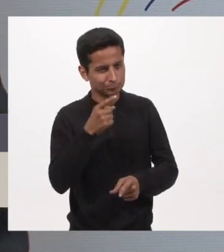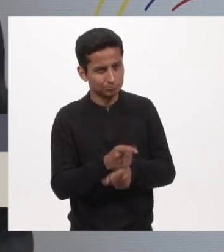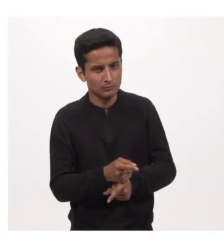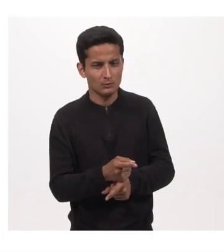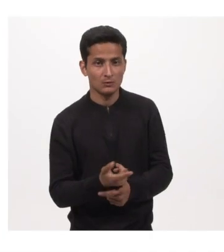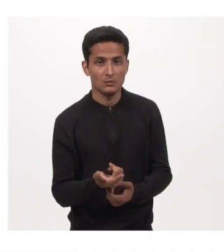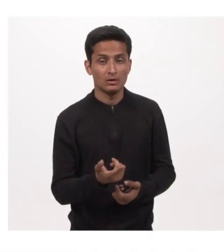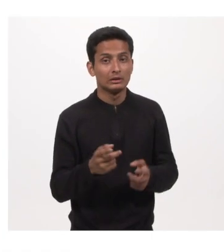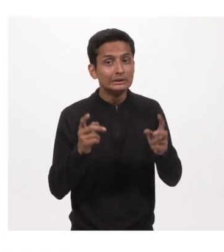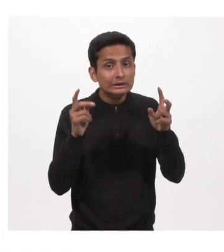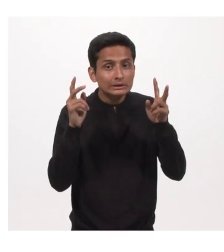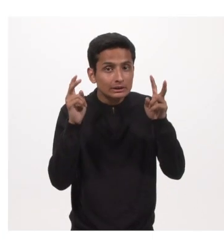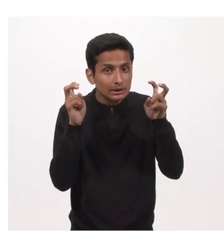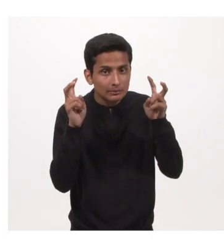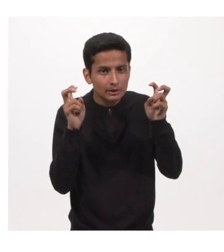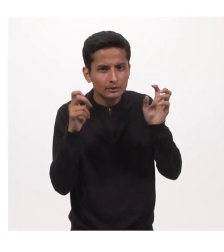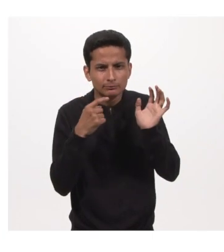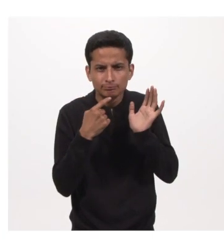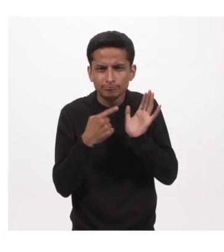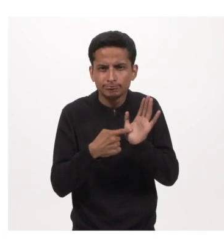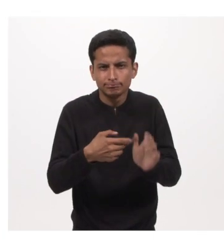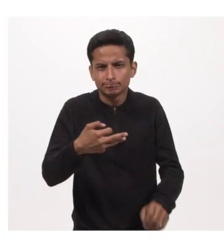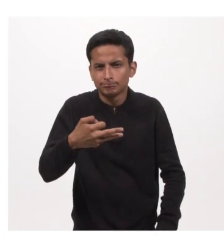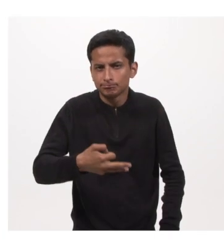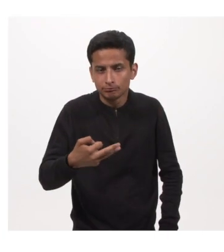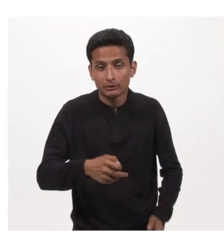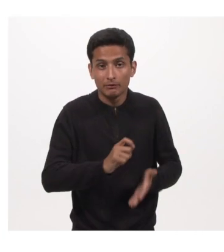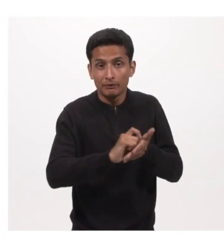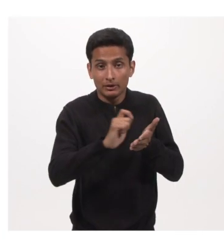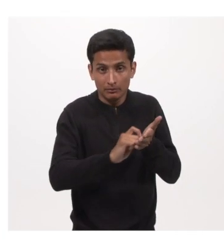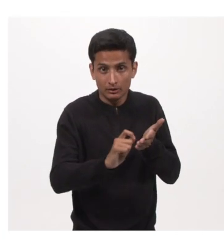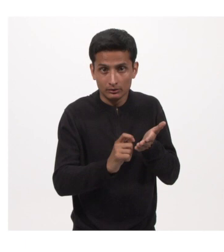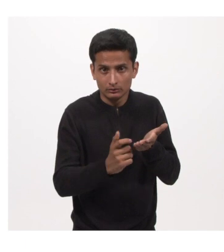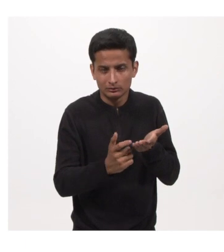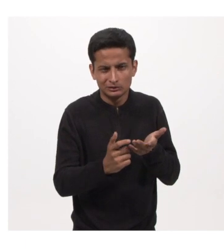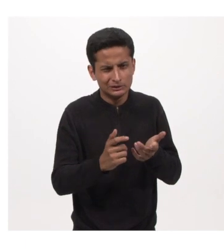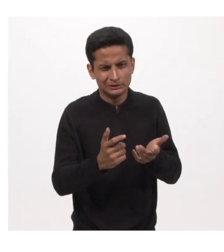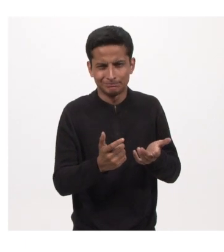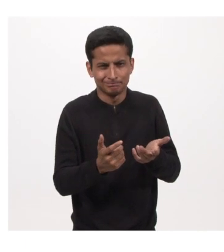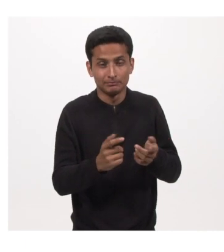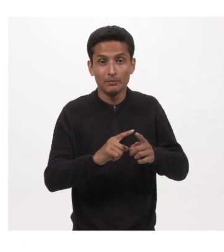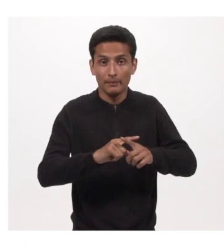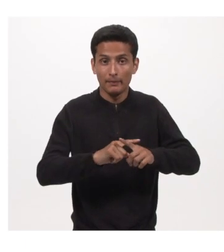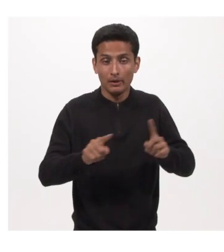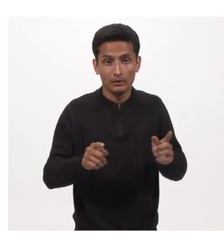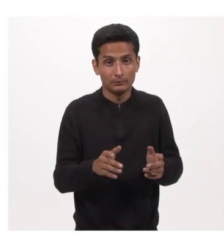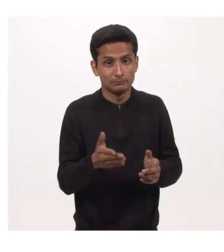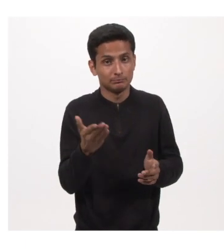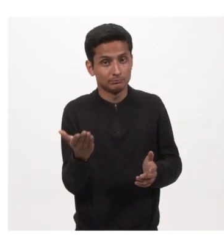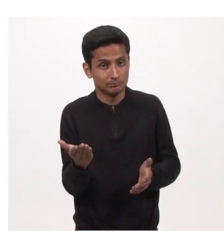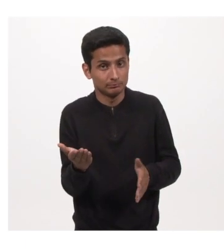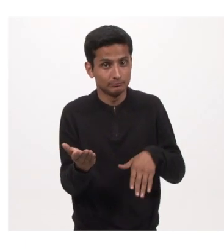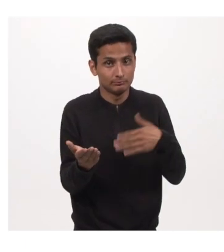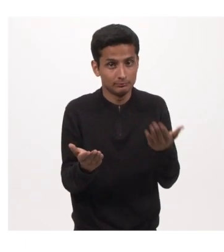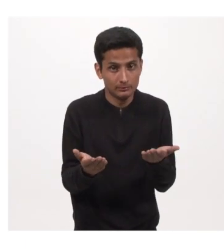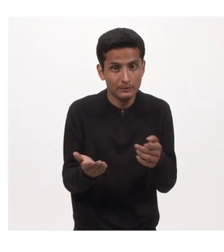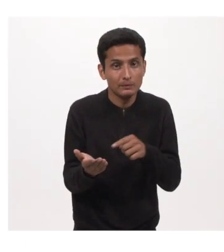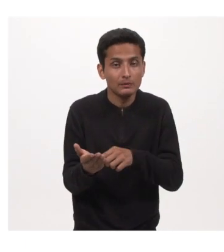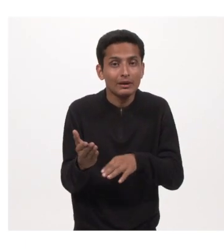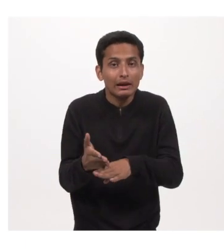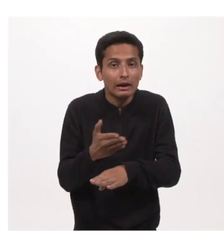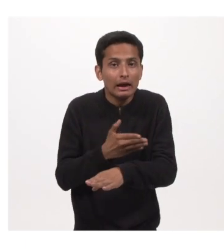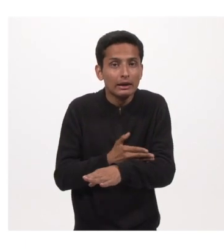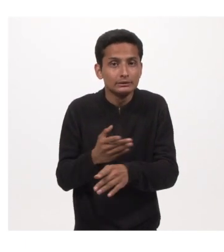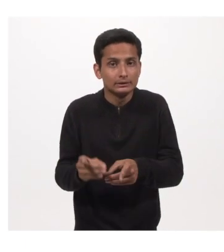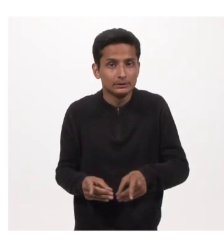efectivamente mucho no tiene que ver con el desarrollo gráfico de acá, pero sí tiene que ver mucho con el desarrollo gráfico